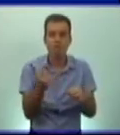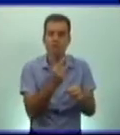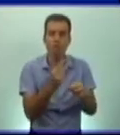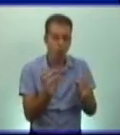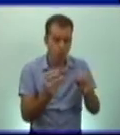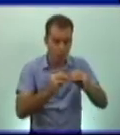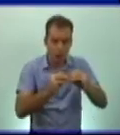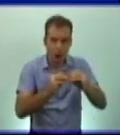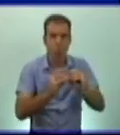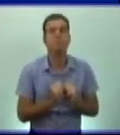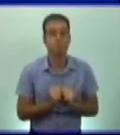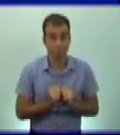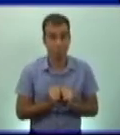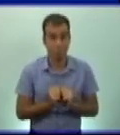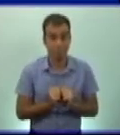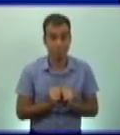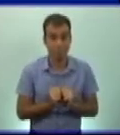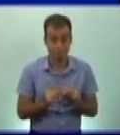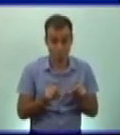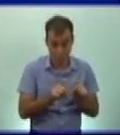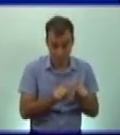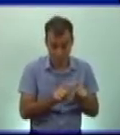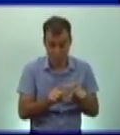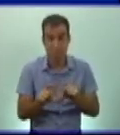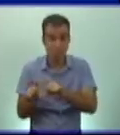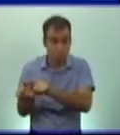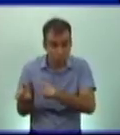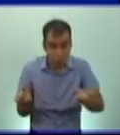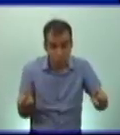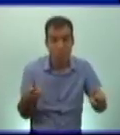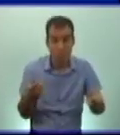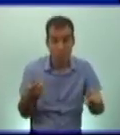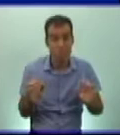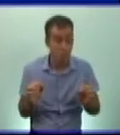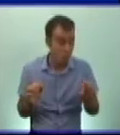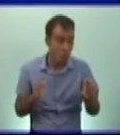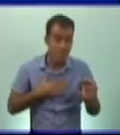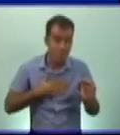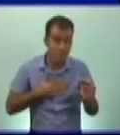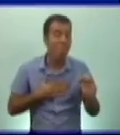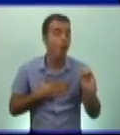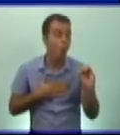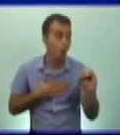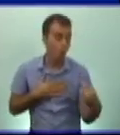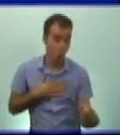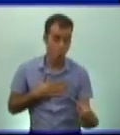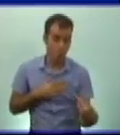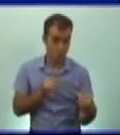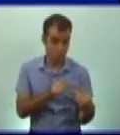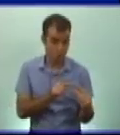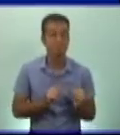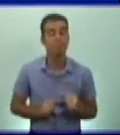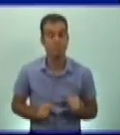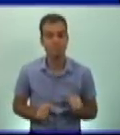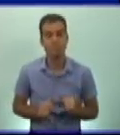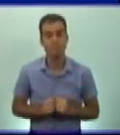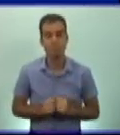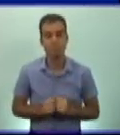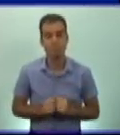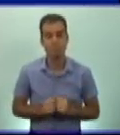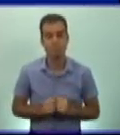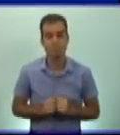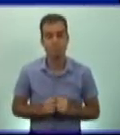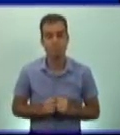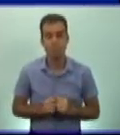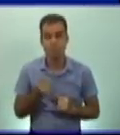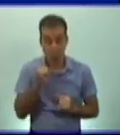eso es que su fórmula química es O2. Y observen que entre paréntesis he representado el estado de agregación,